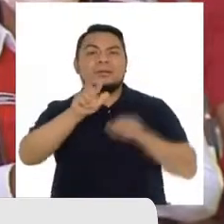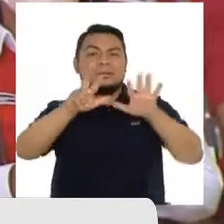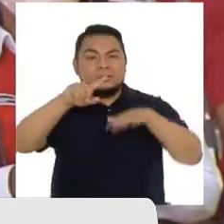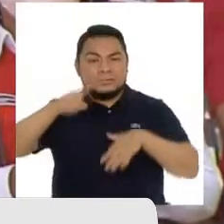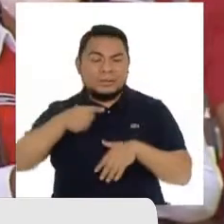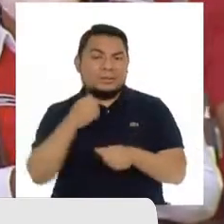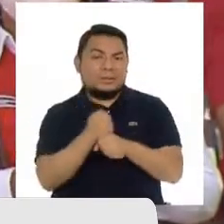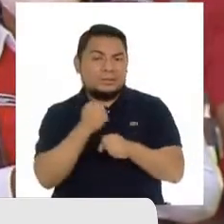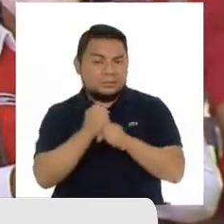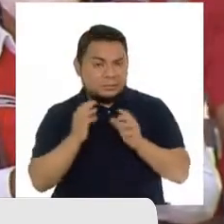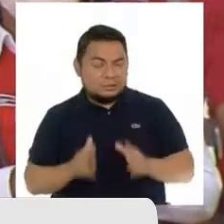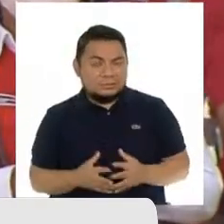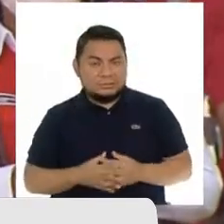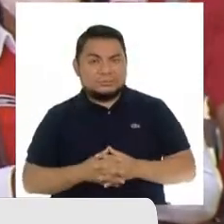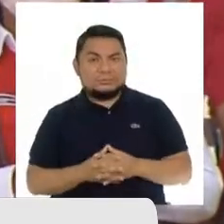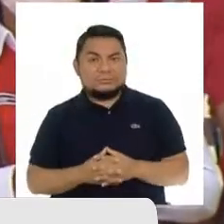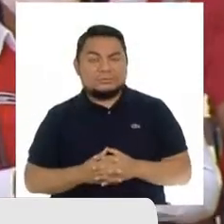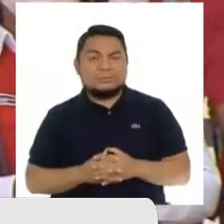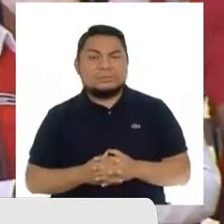empleos